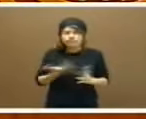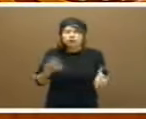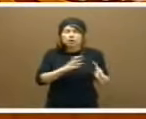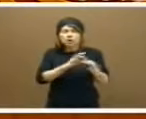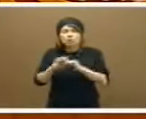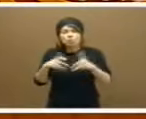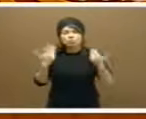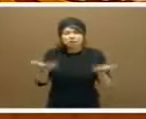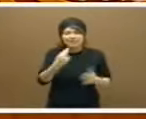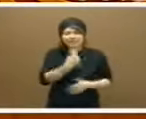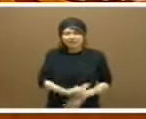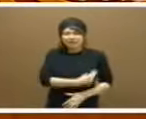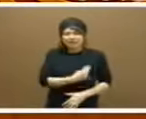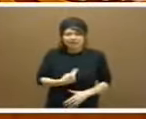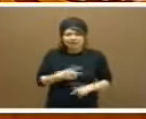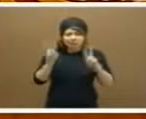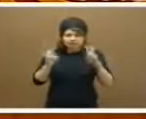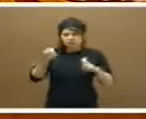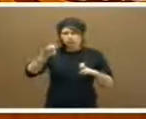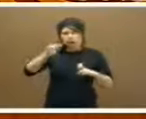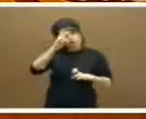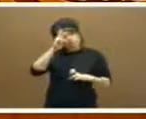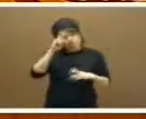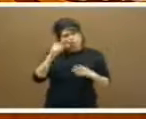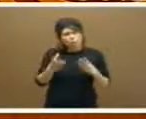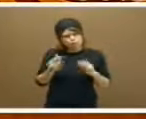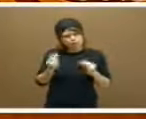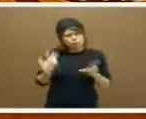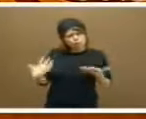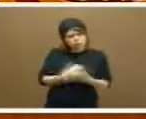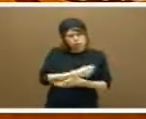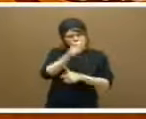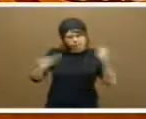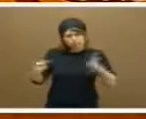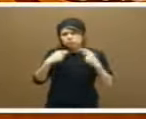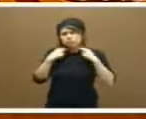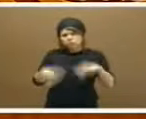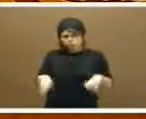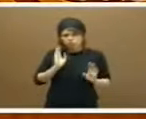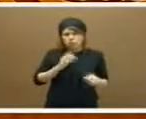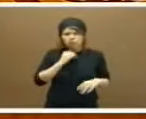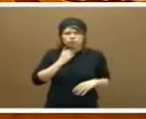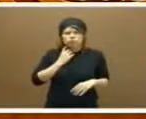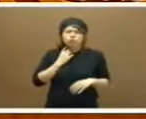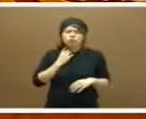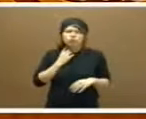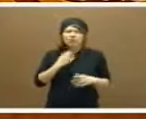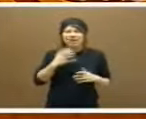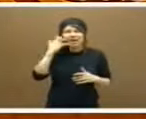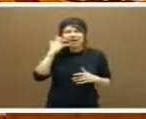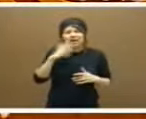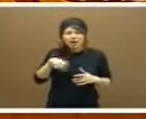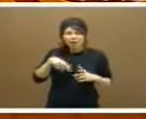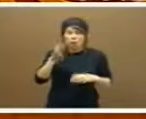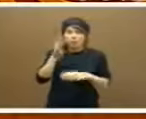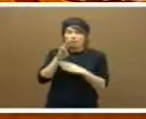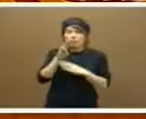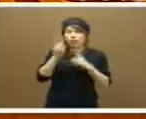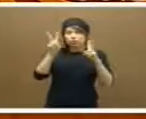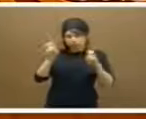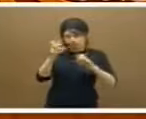relacionada con la sanidad, tema que preocupa muchísimo a todos los diputados y diputadas, y que es raro el pleno en el que no sale algún